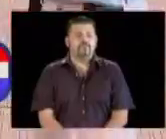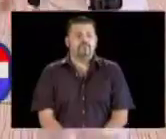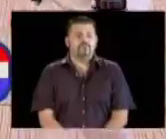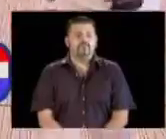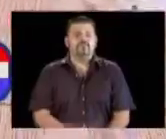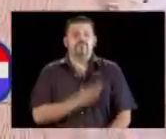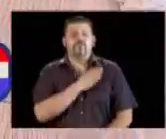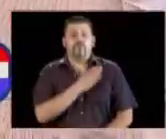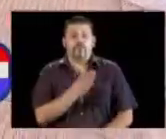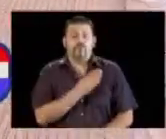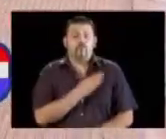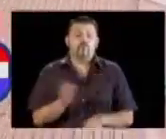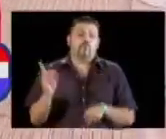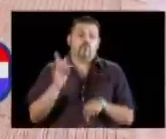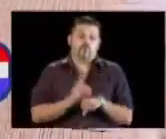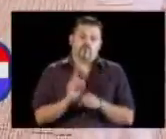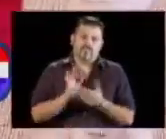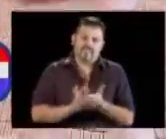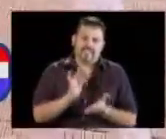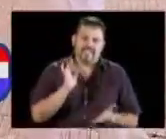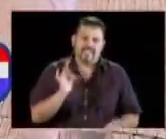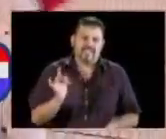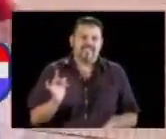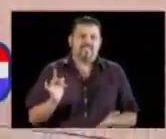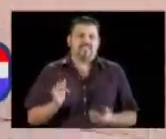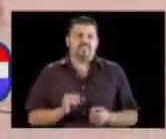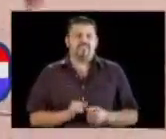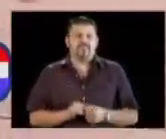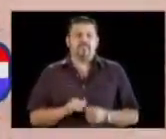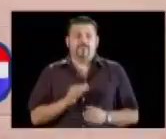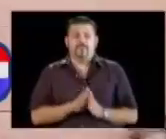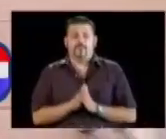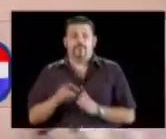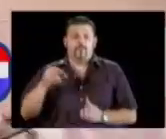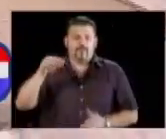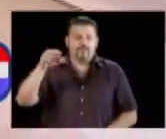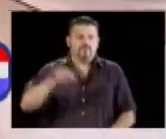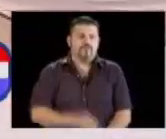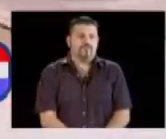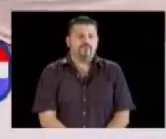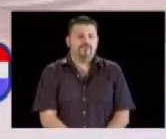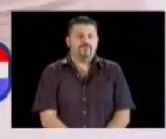Bueno, muy buenos días, gracias. Voy a subir, ¿eh?